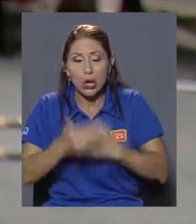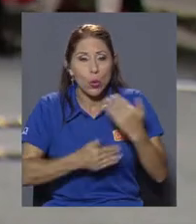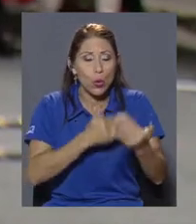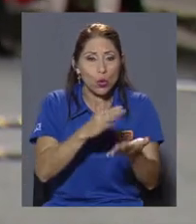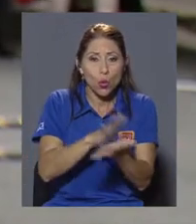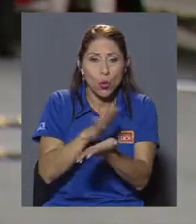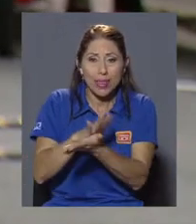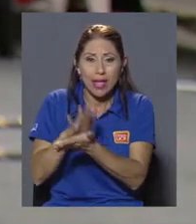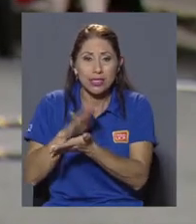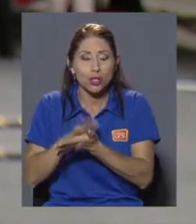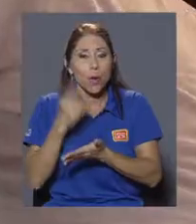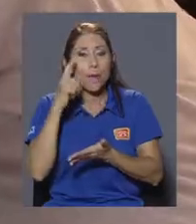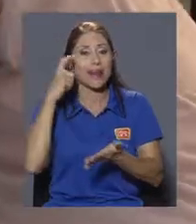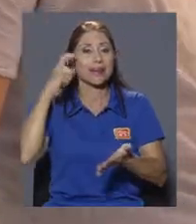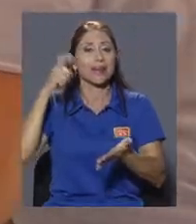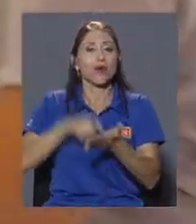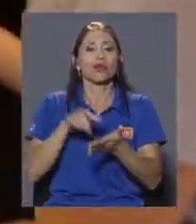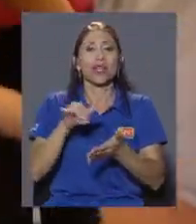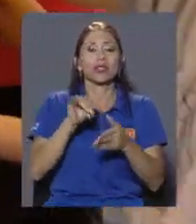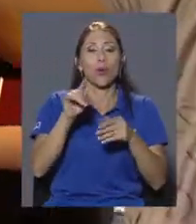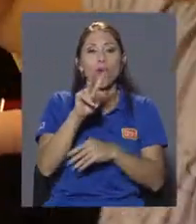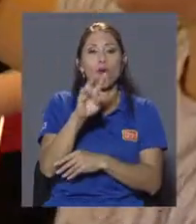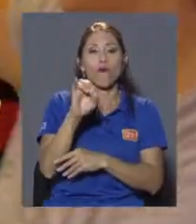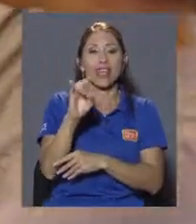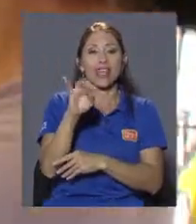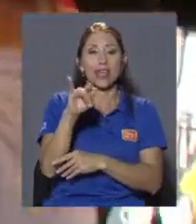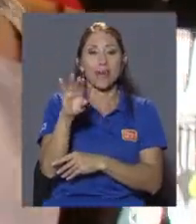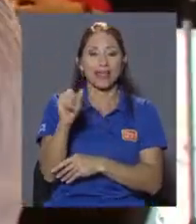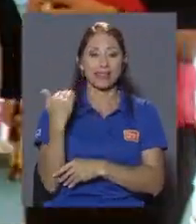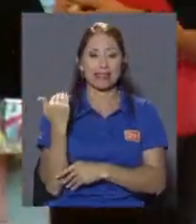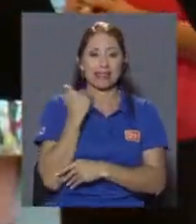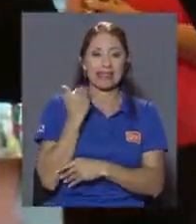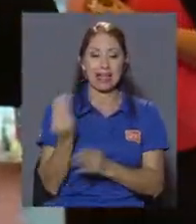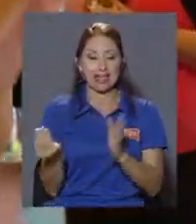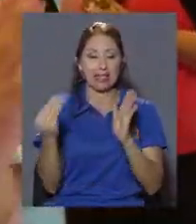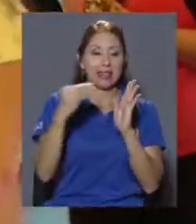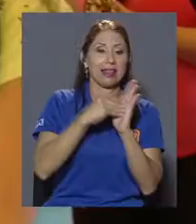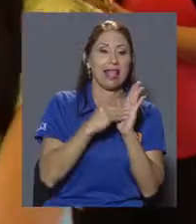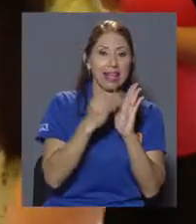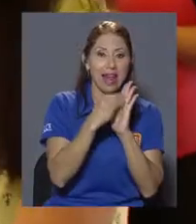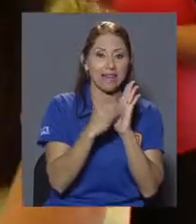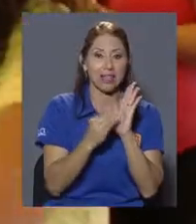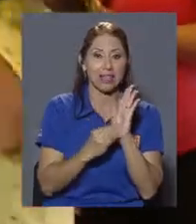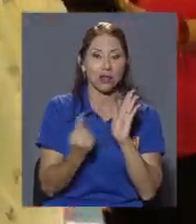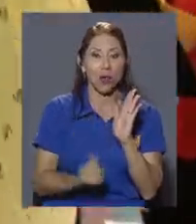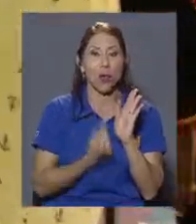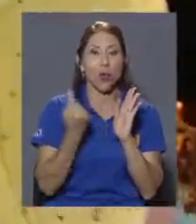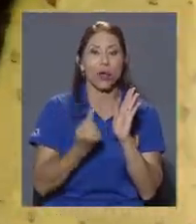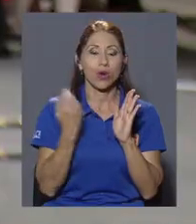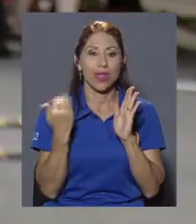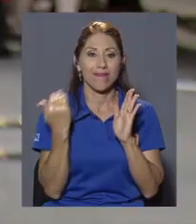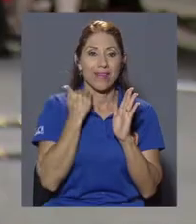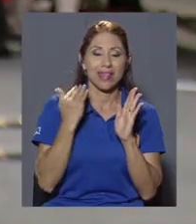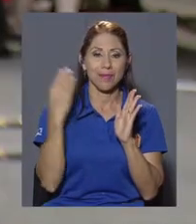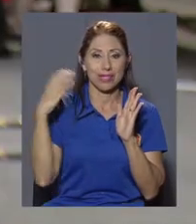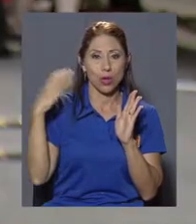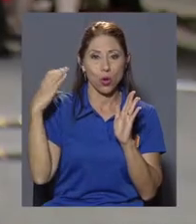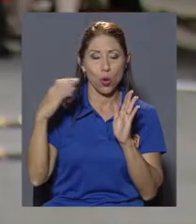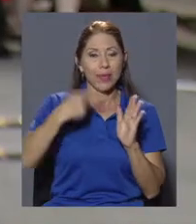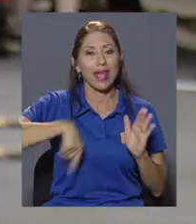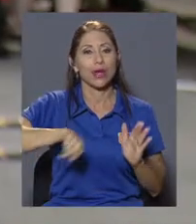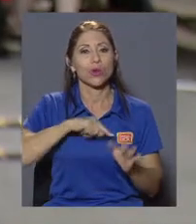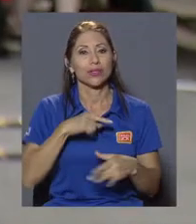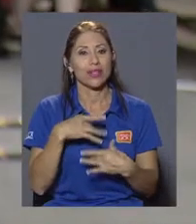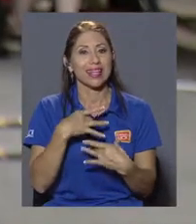toda la documentación para ser reconocidas como víctimas y que las integren al Registro Único de Víctimas en Colombia. Entonces nuestro interés